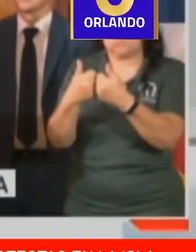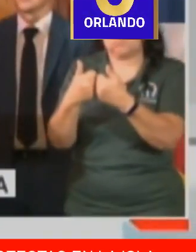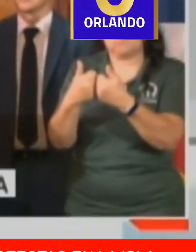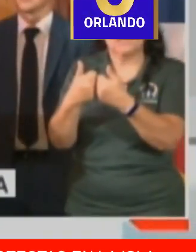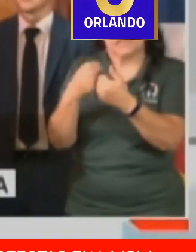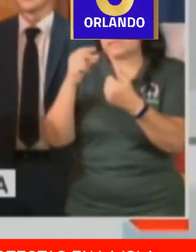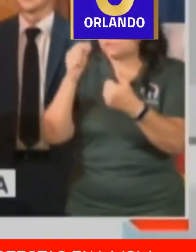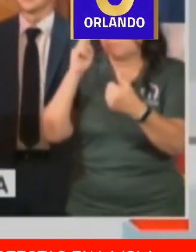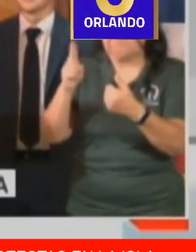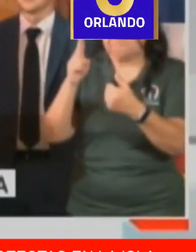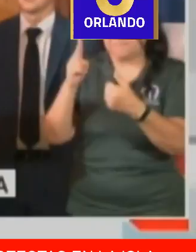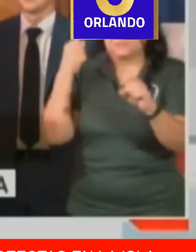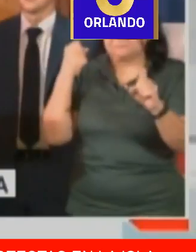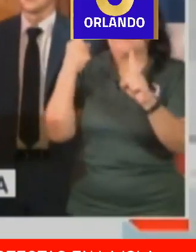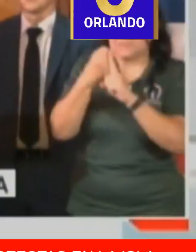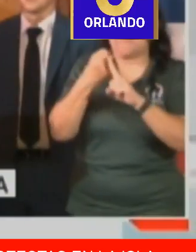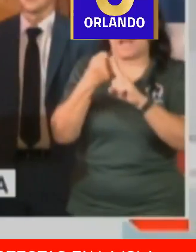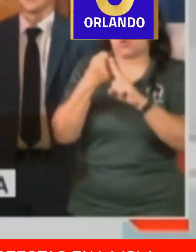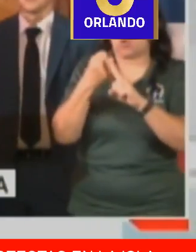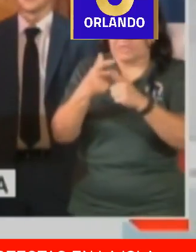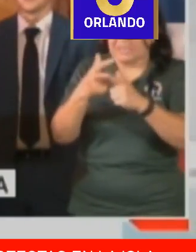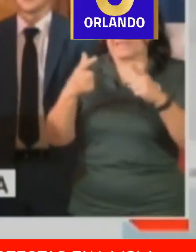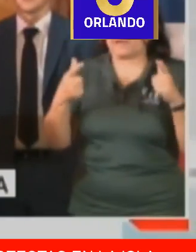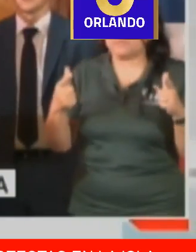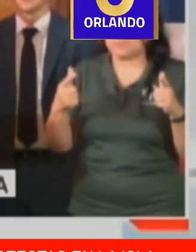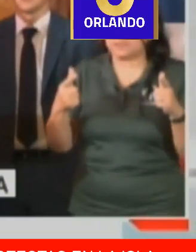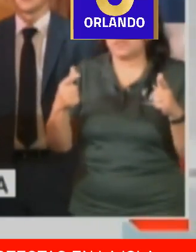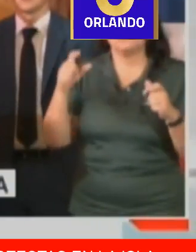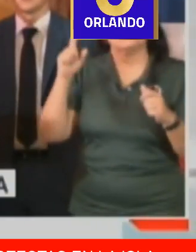efecto inmediato y un cantazo grande.